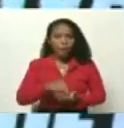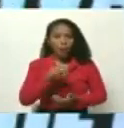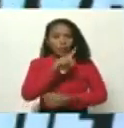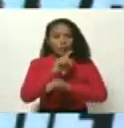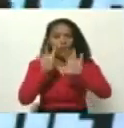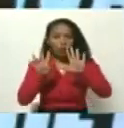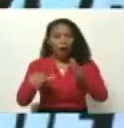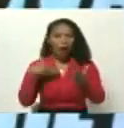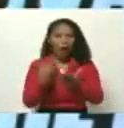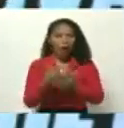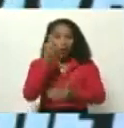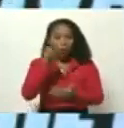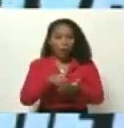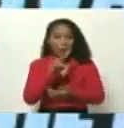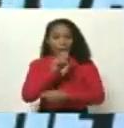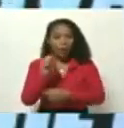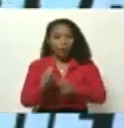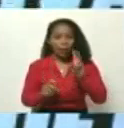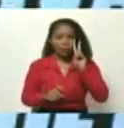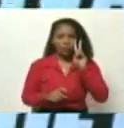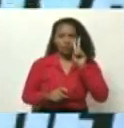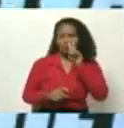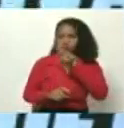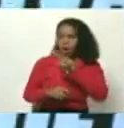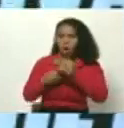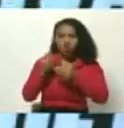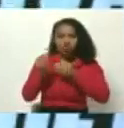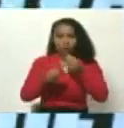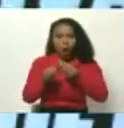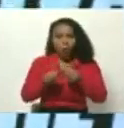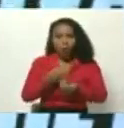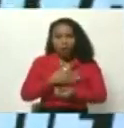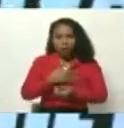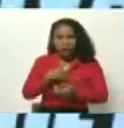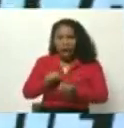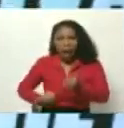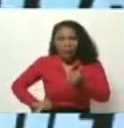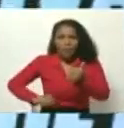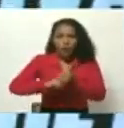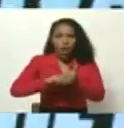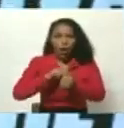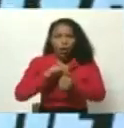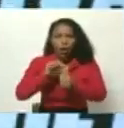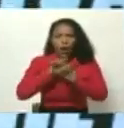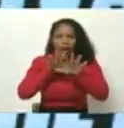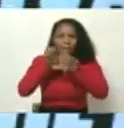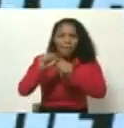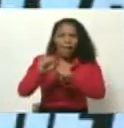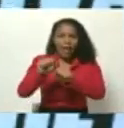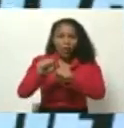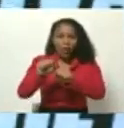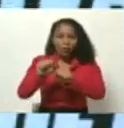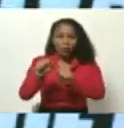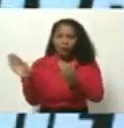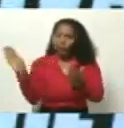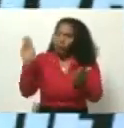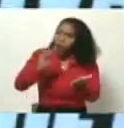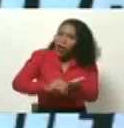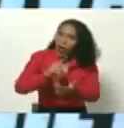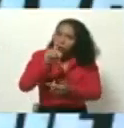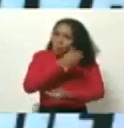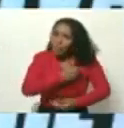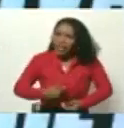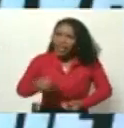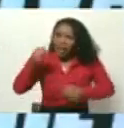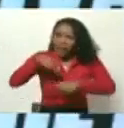2019, 2020, y ver cómo se pretendió, apoyado por un imperio, imponer un presidente aquí,